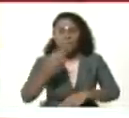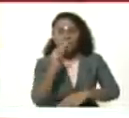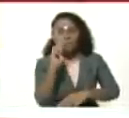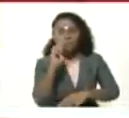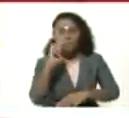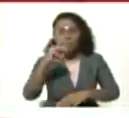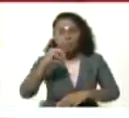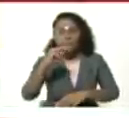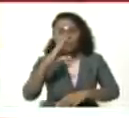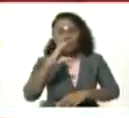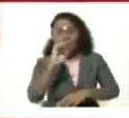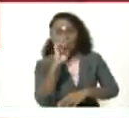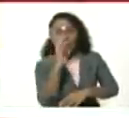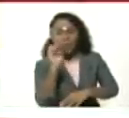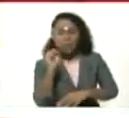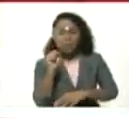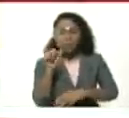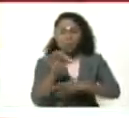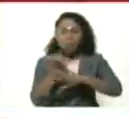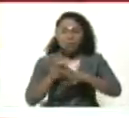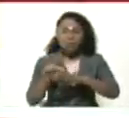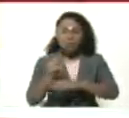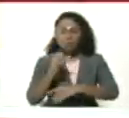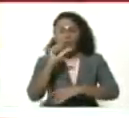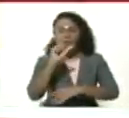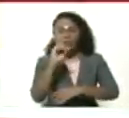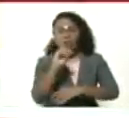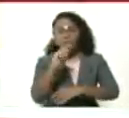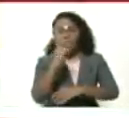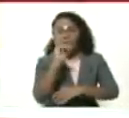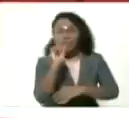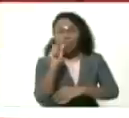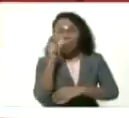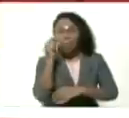Márquez. Municipio Sotillo, José Gregorio Maldonado.